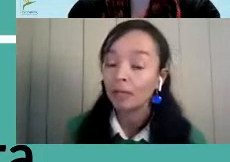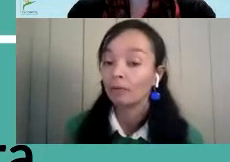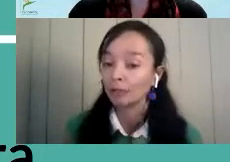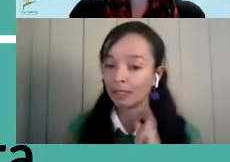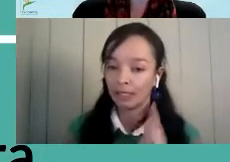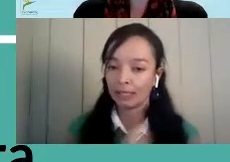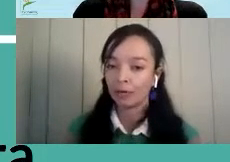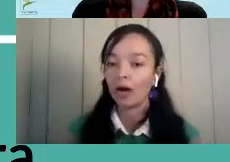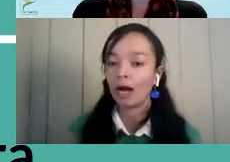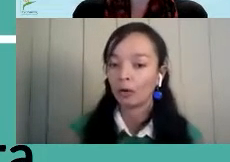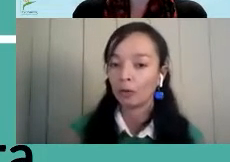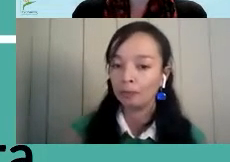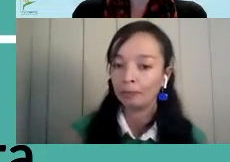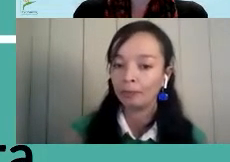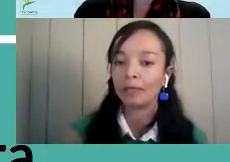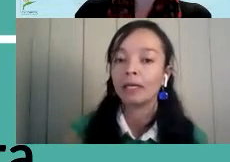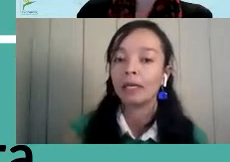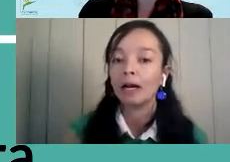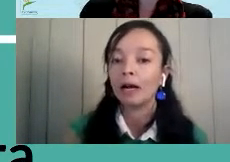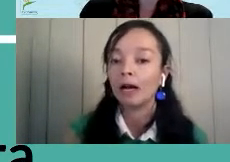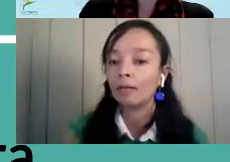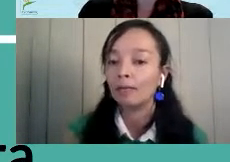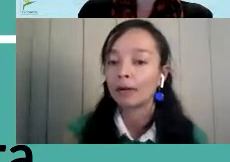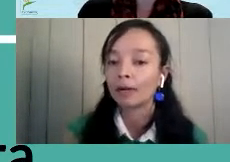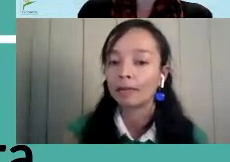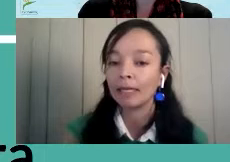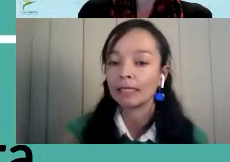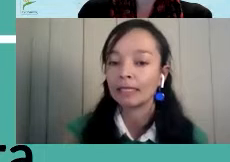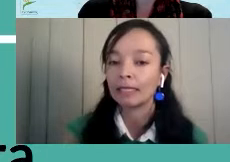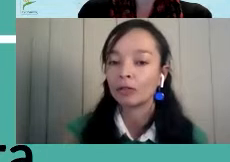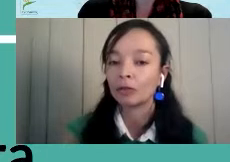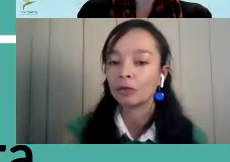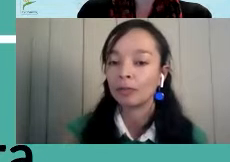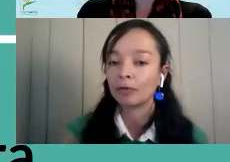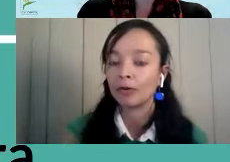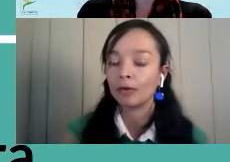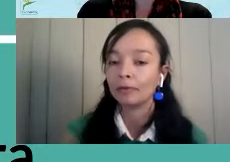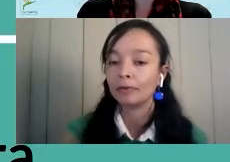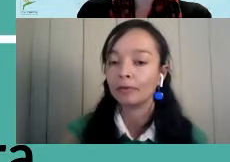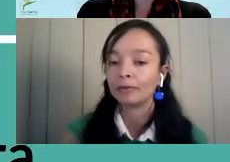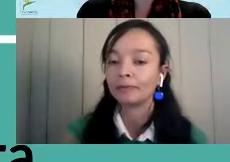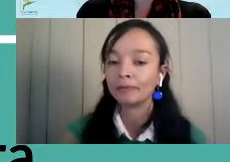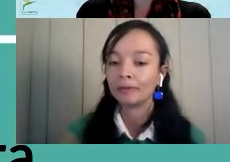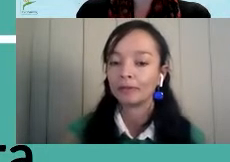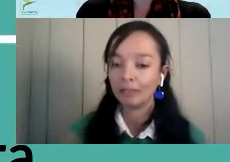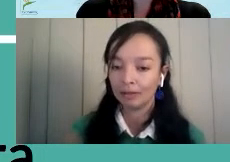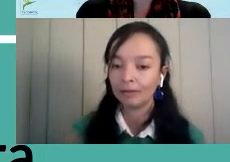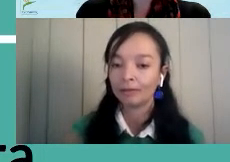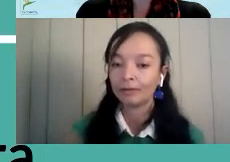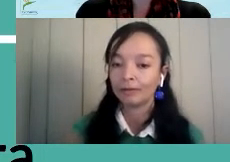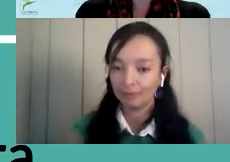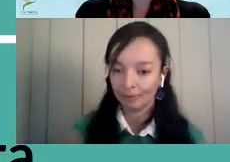y vamos a analizar algo. Rebeca, dice si lo escucha, por favor? ¿Sí?